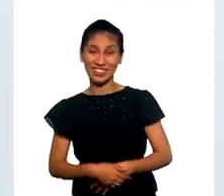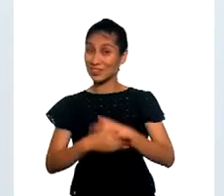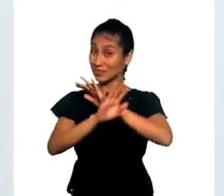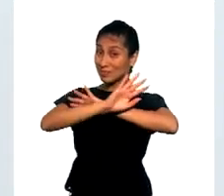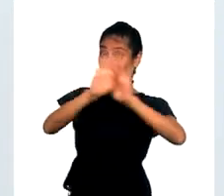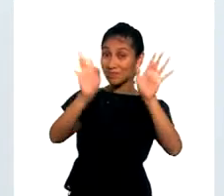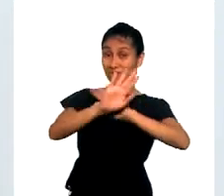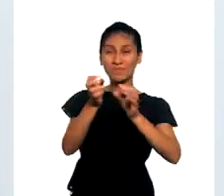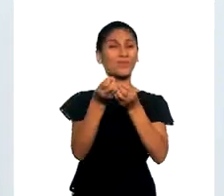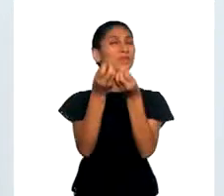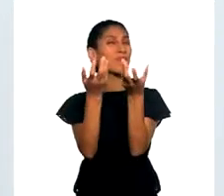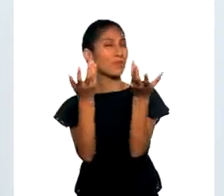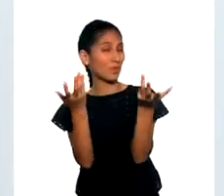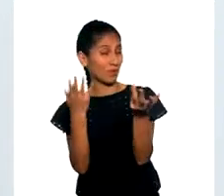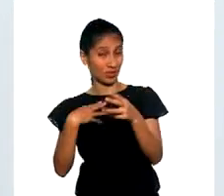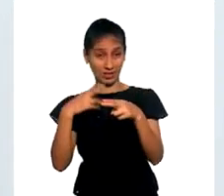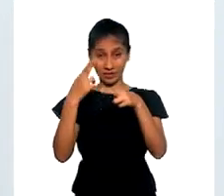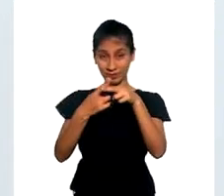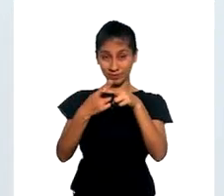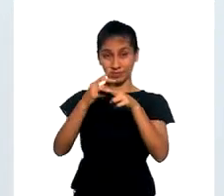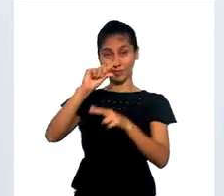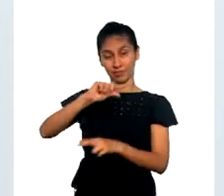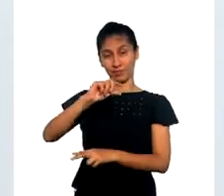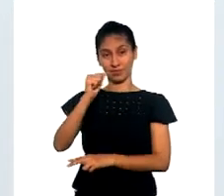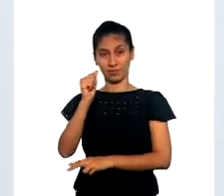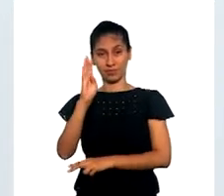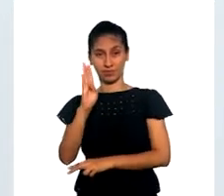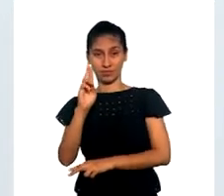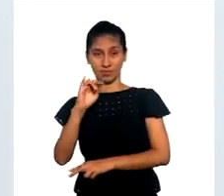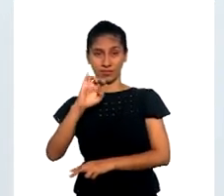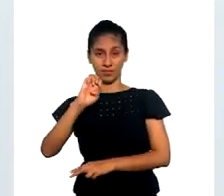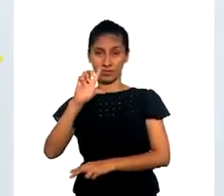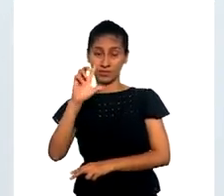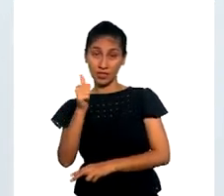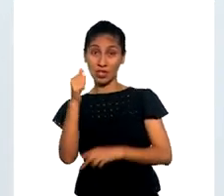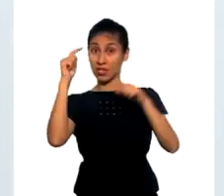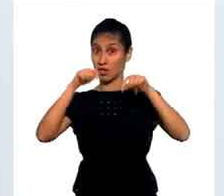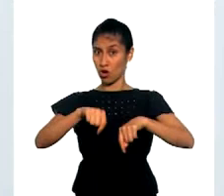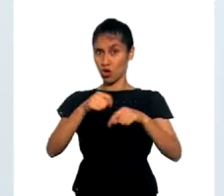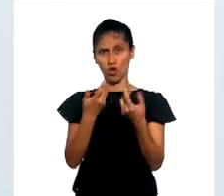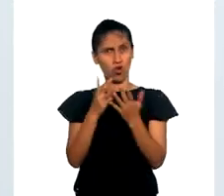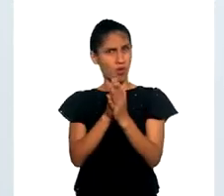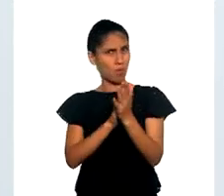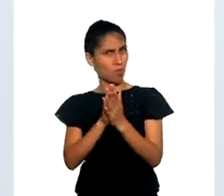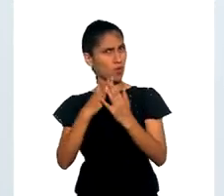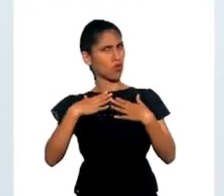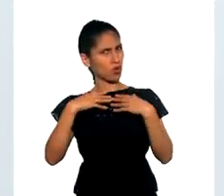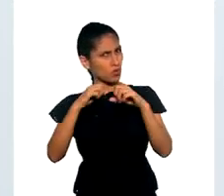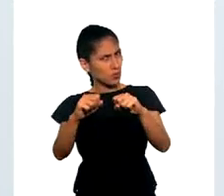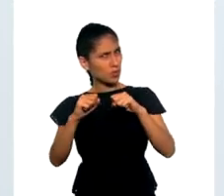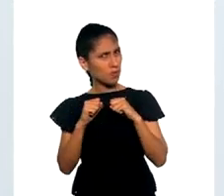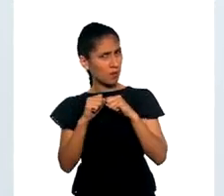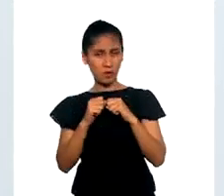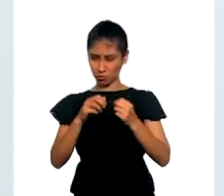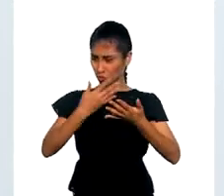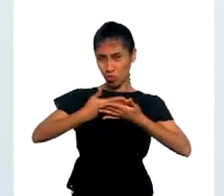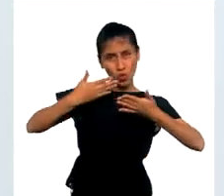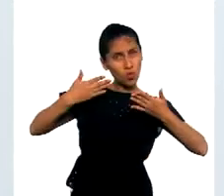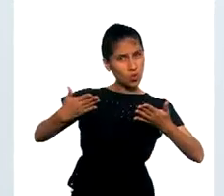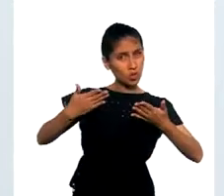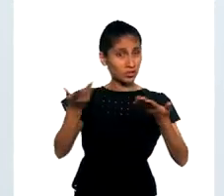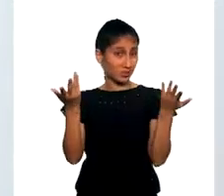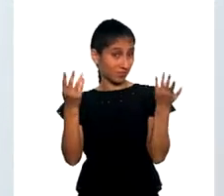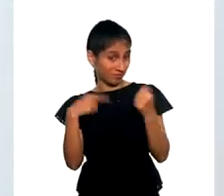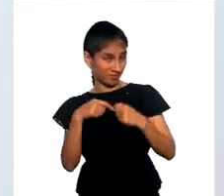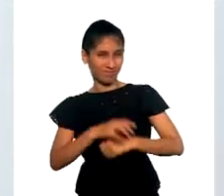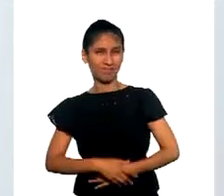hola chicos cómo están mi nombre es gabriela y el día de hoy vamos a mover cosas desde nuestro espacio personal y nuestra